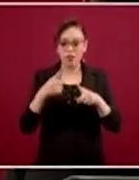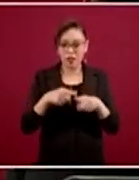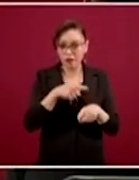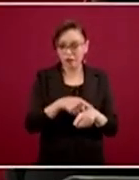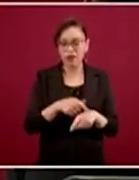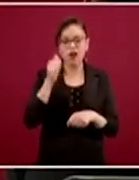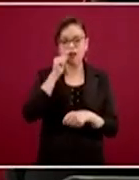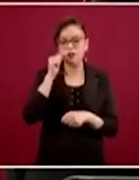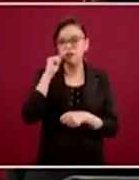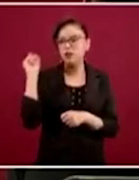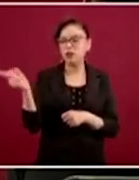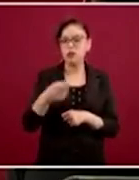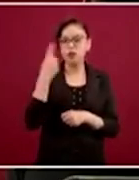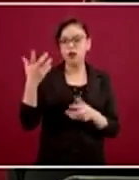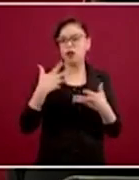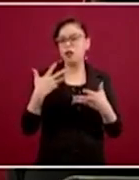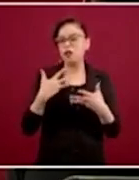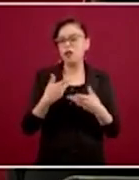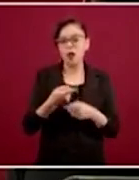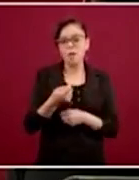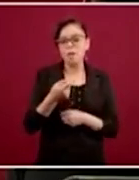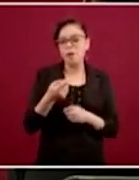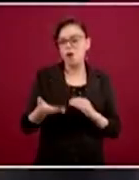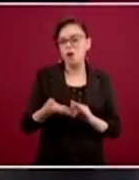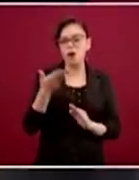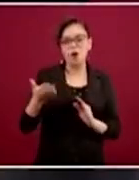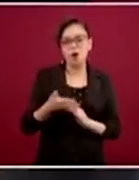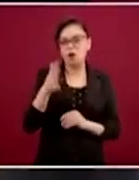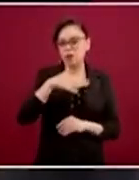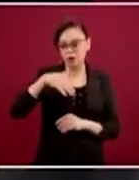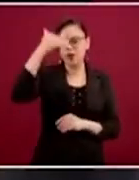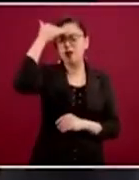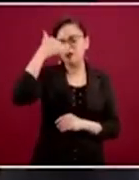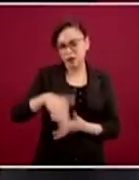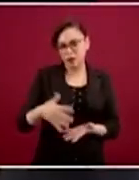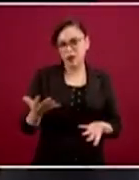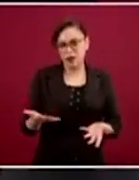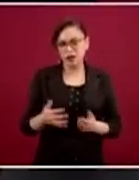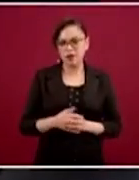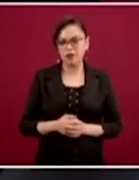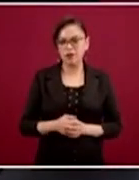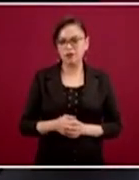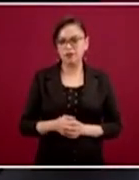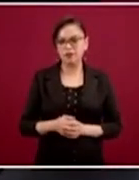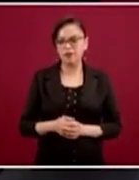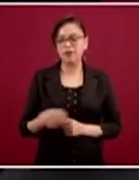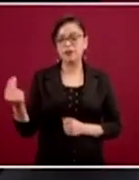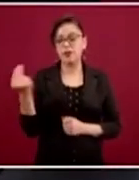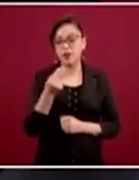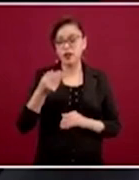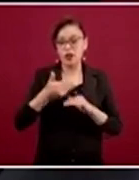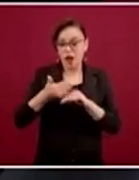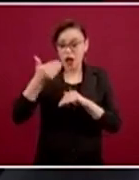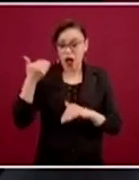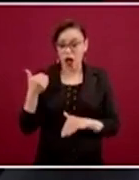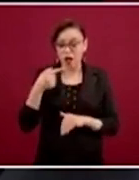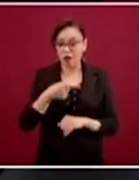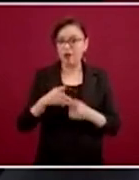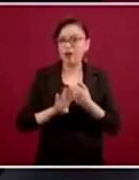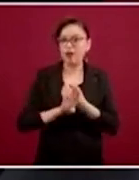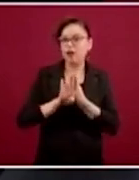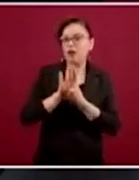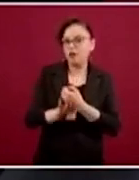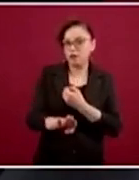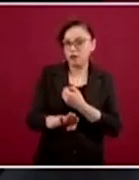esta pandemia entonces el no prever esta circunstancia sería éticamente fallar